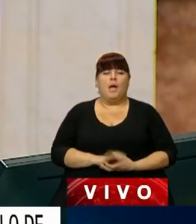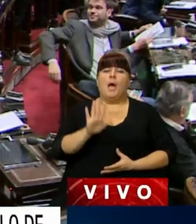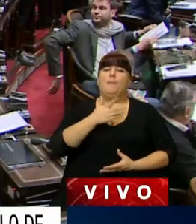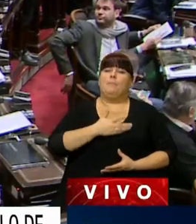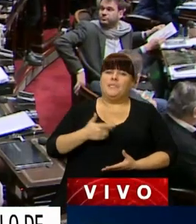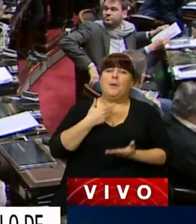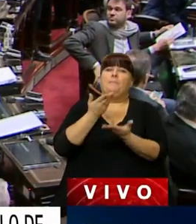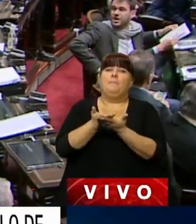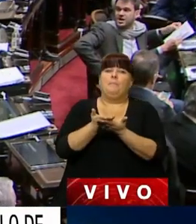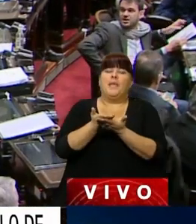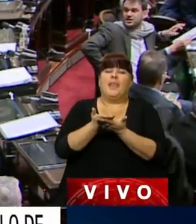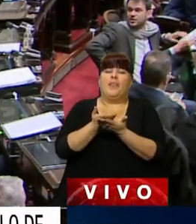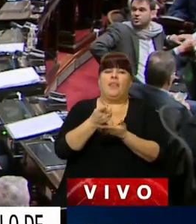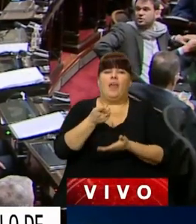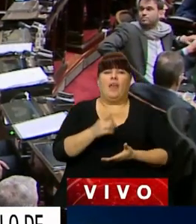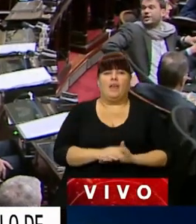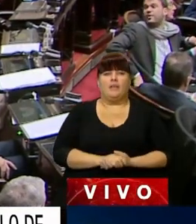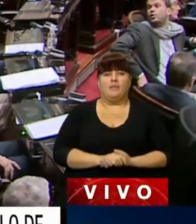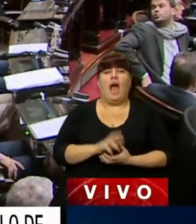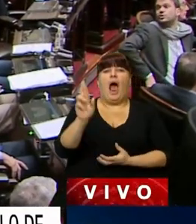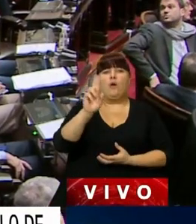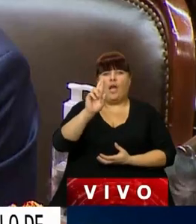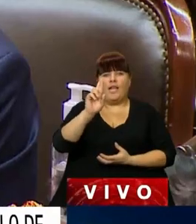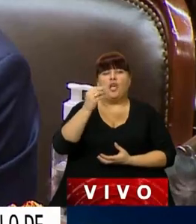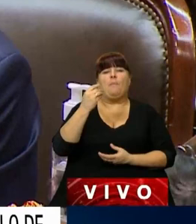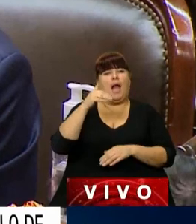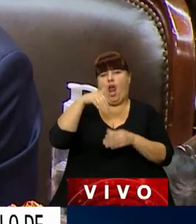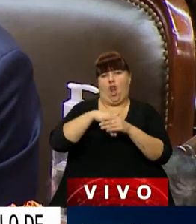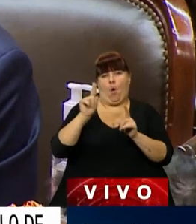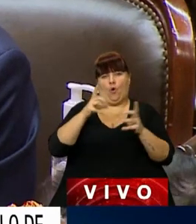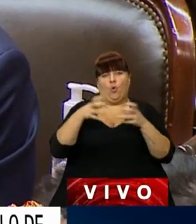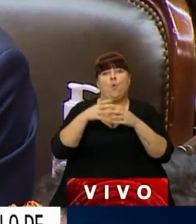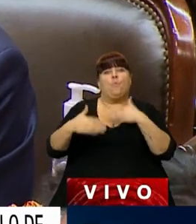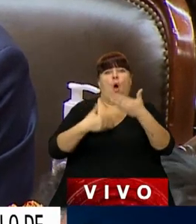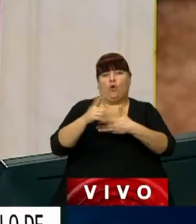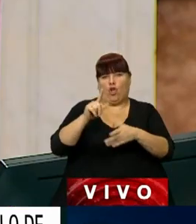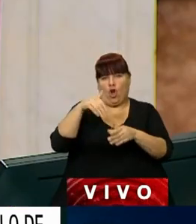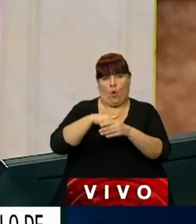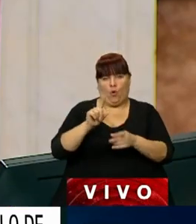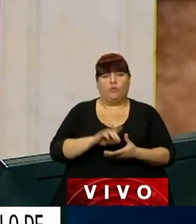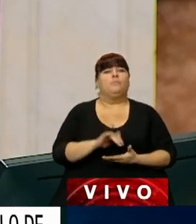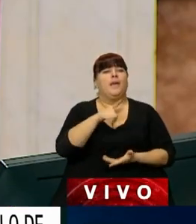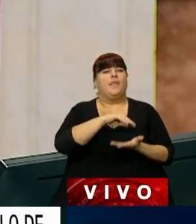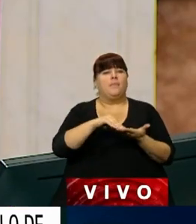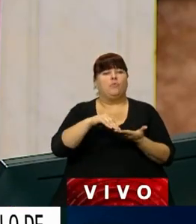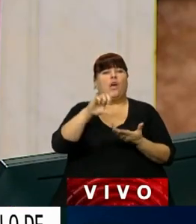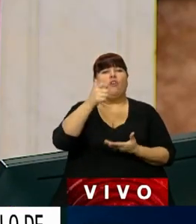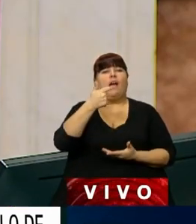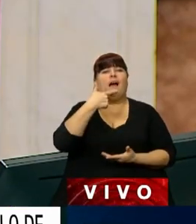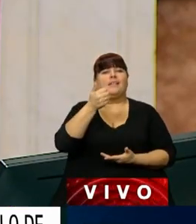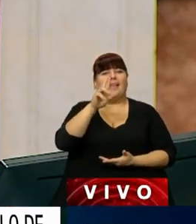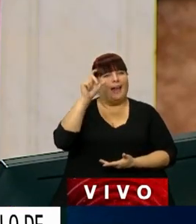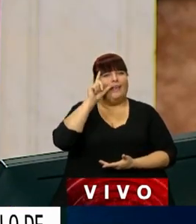Señor presidente, solicito la correspondiente autorización para la abstención del bloque Evolución. Muy bien. Sí, diputado Casareto.